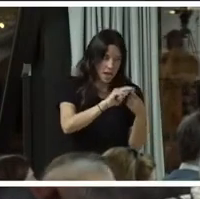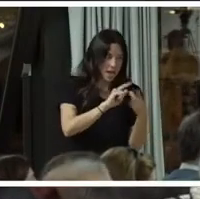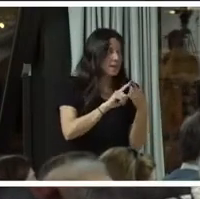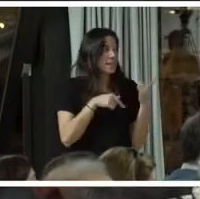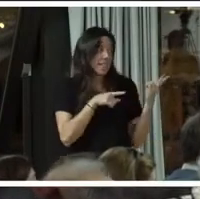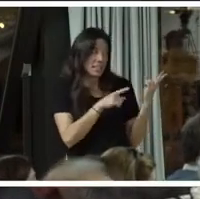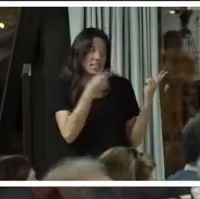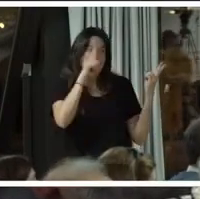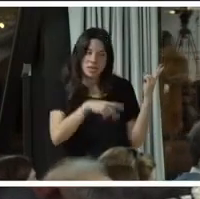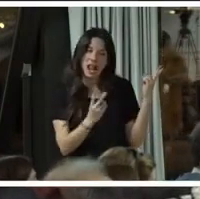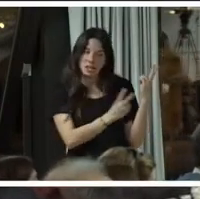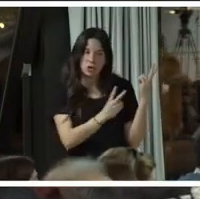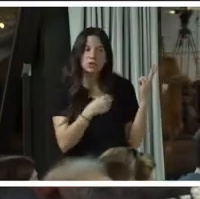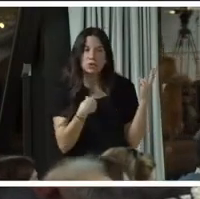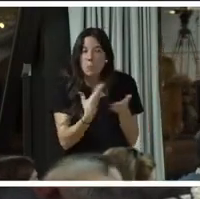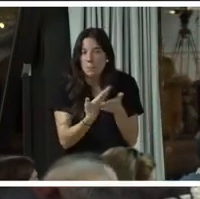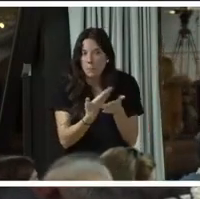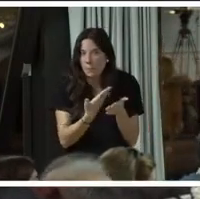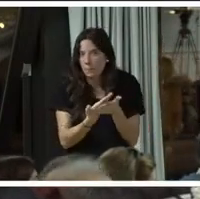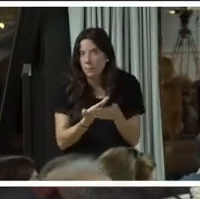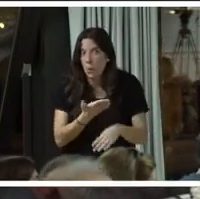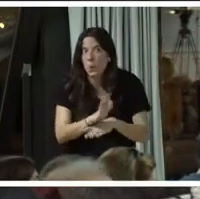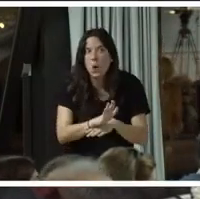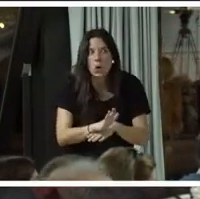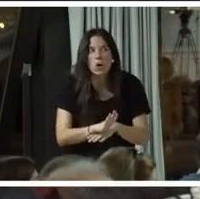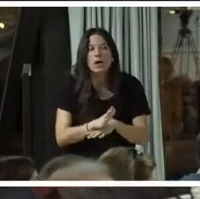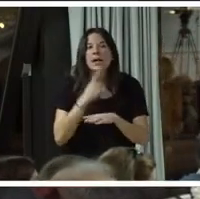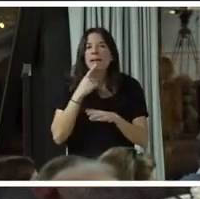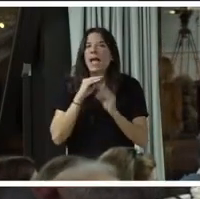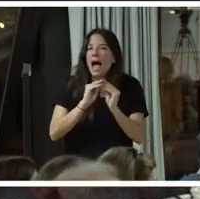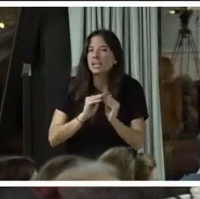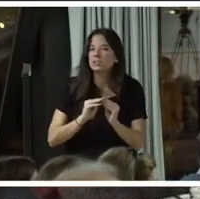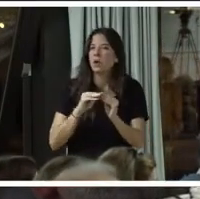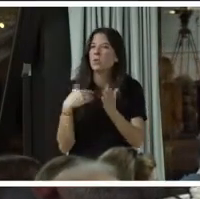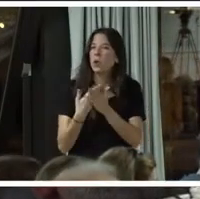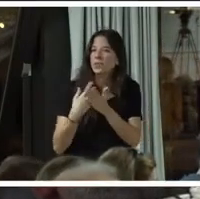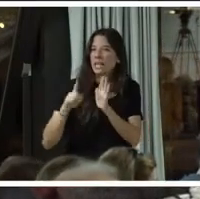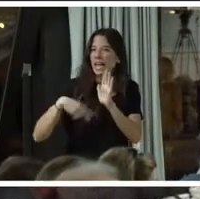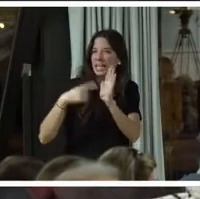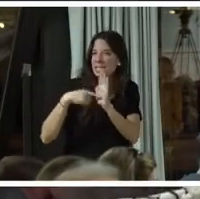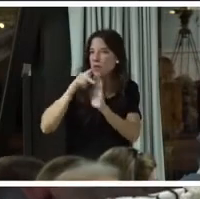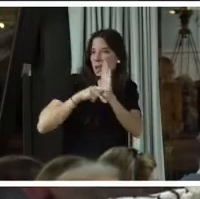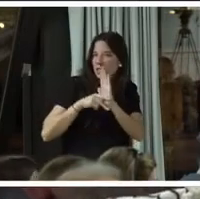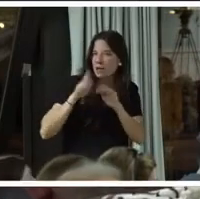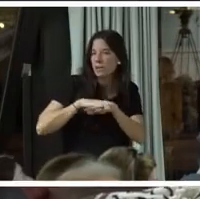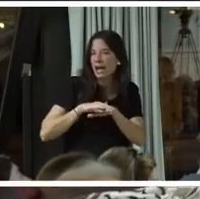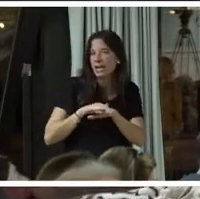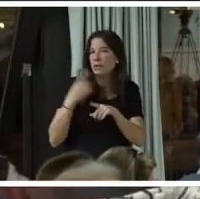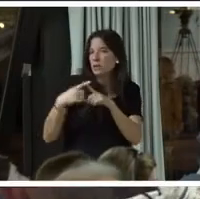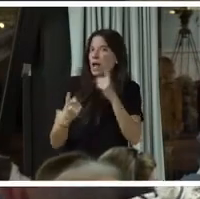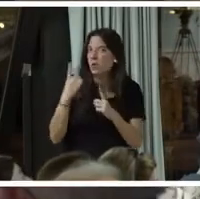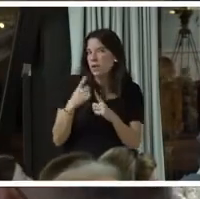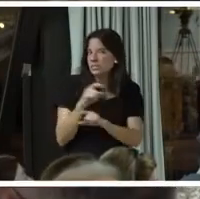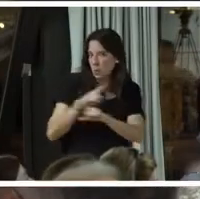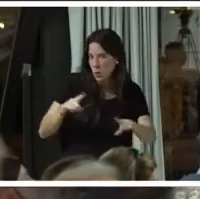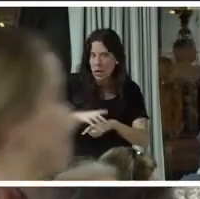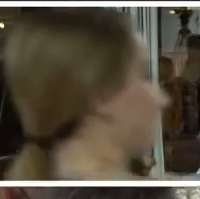a ti el hacer propuestas legislativas normativas para que se prohiban por lo menos esos